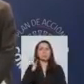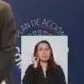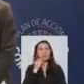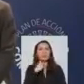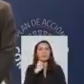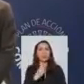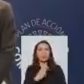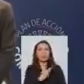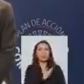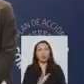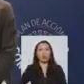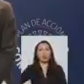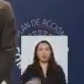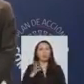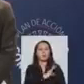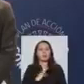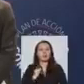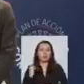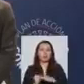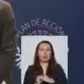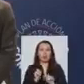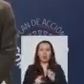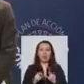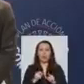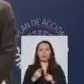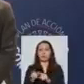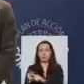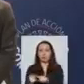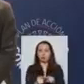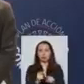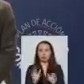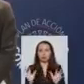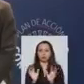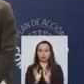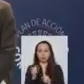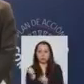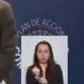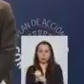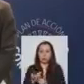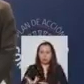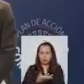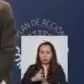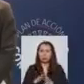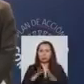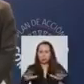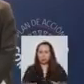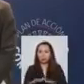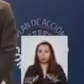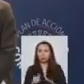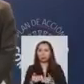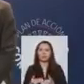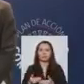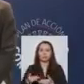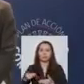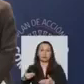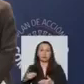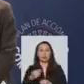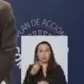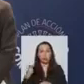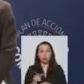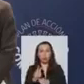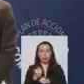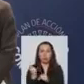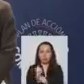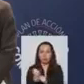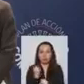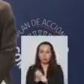den un frasco de jarabe de visviri parangaricutiro y me 42 se lo apuntó o se acuerda